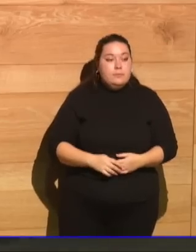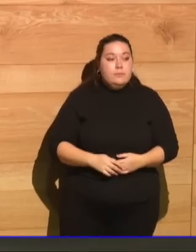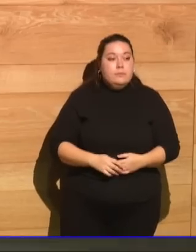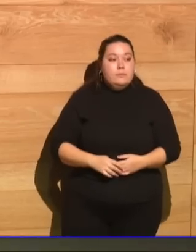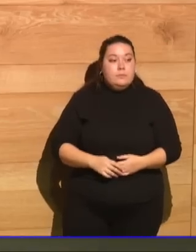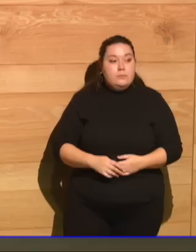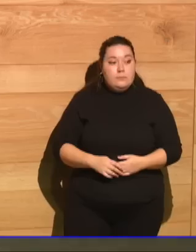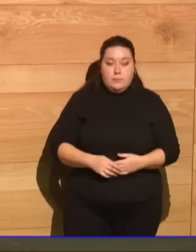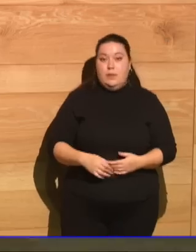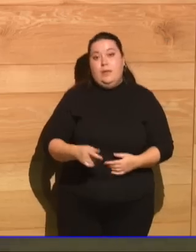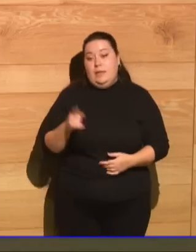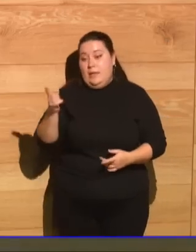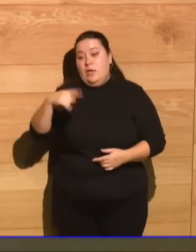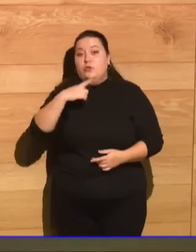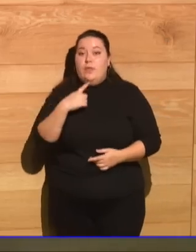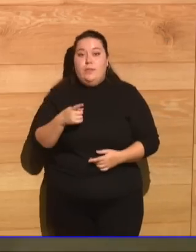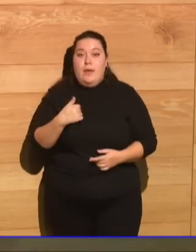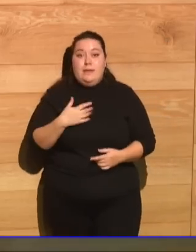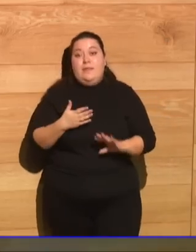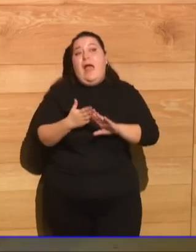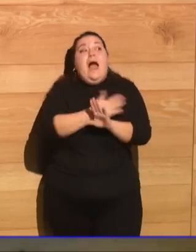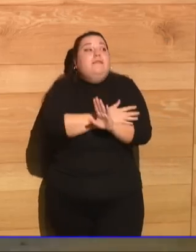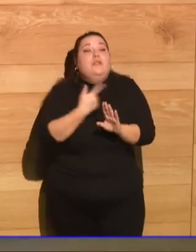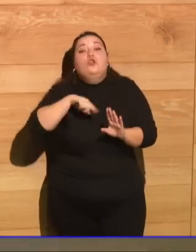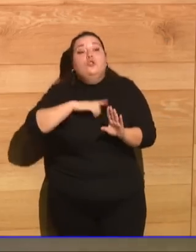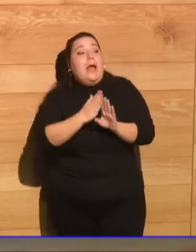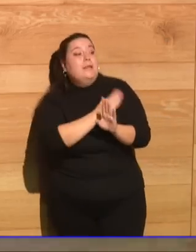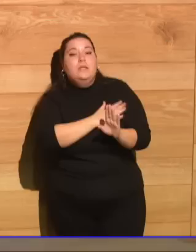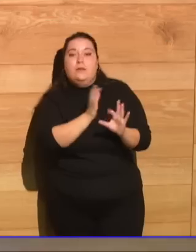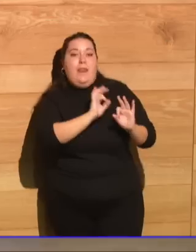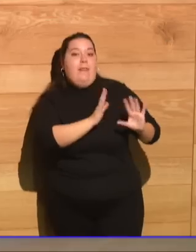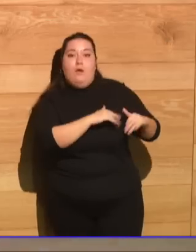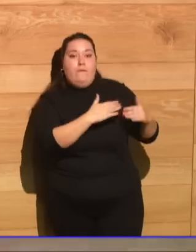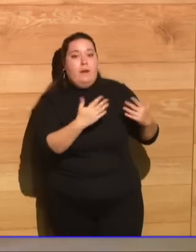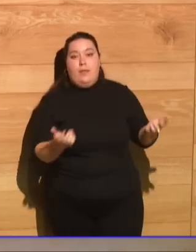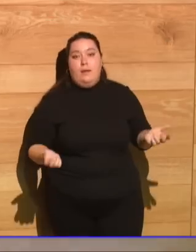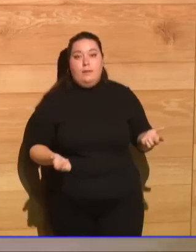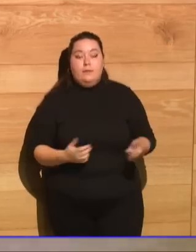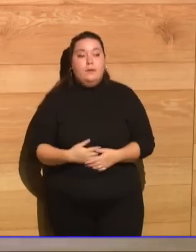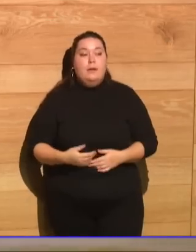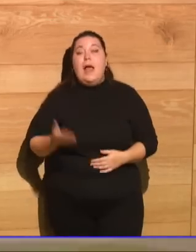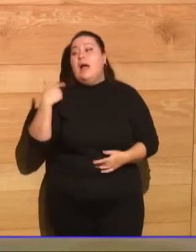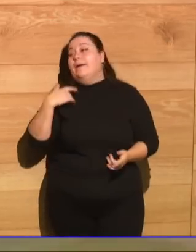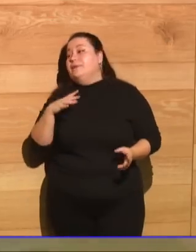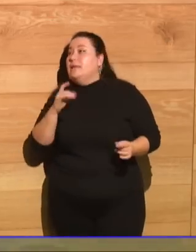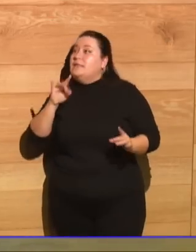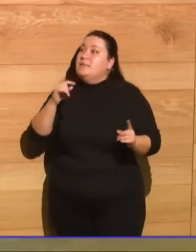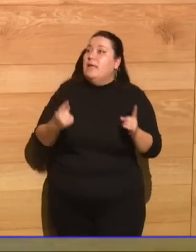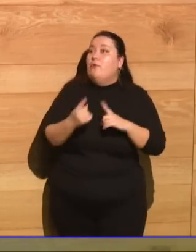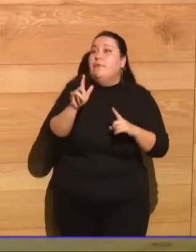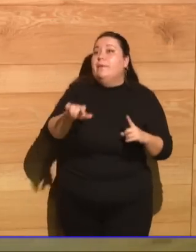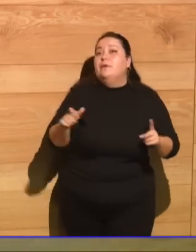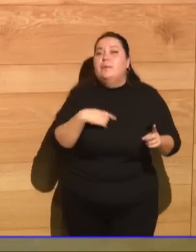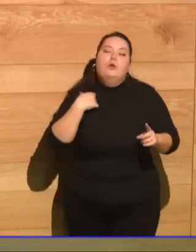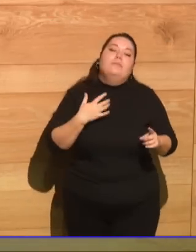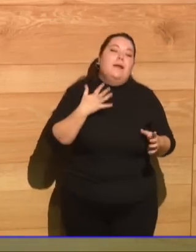nada. Antes de nosotros no había nada. Claro. En cualquier aspecto, además, en cualquier aspecto que trates, dicen, no, es que nosotros somos... Sí, había unos esbozos, pero somos nosotros los que lo